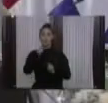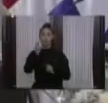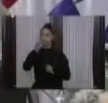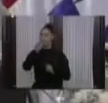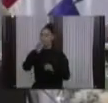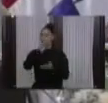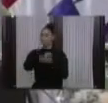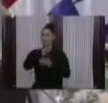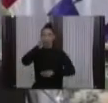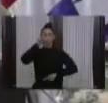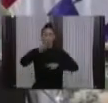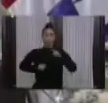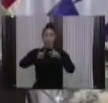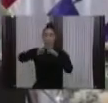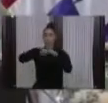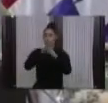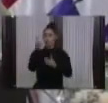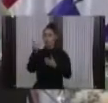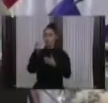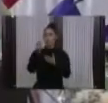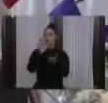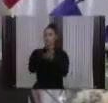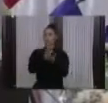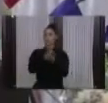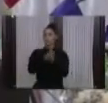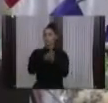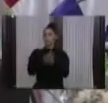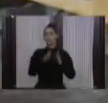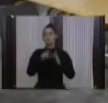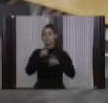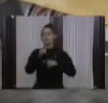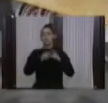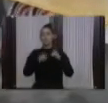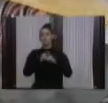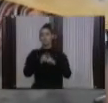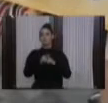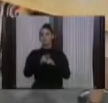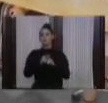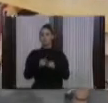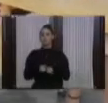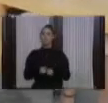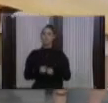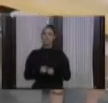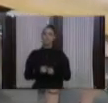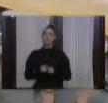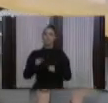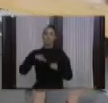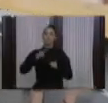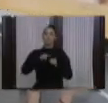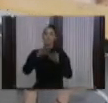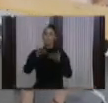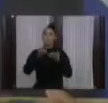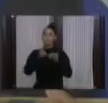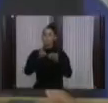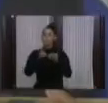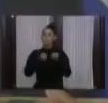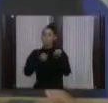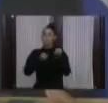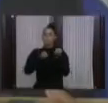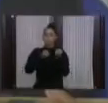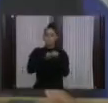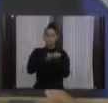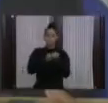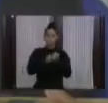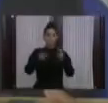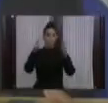qué tiempo en mano de niños fíjense que yo tengo una tablet aquí en mi hermano pero tratable es sustituyendo a